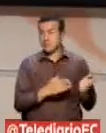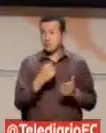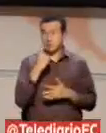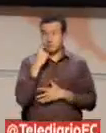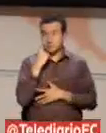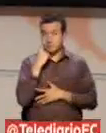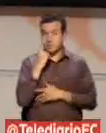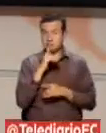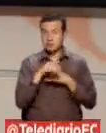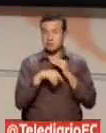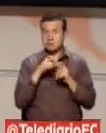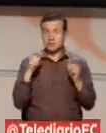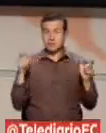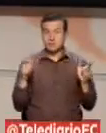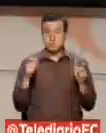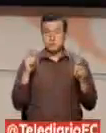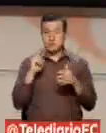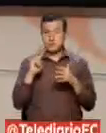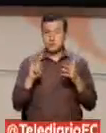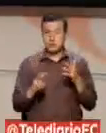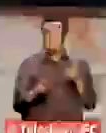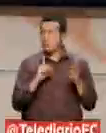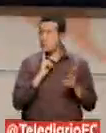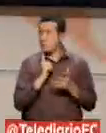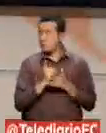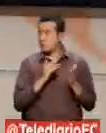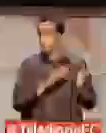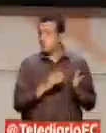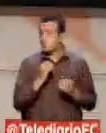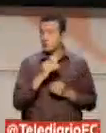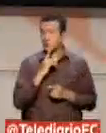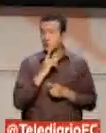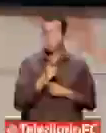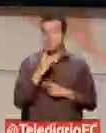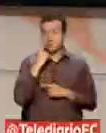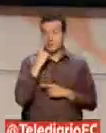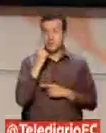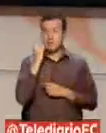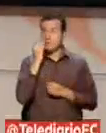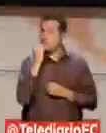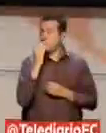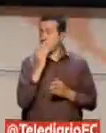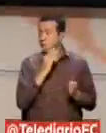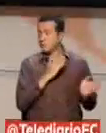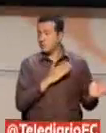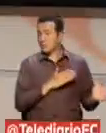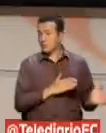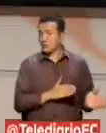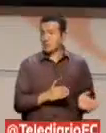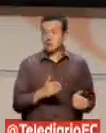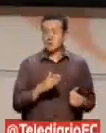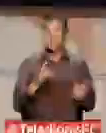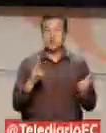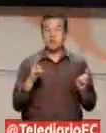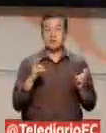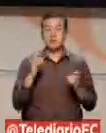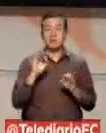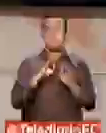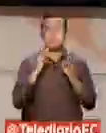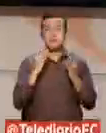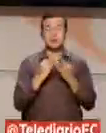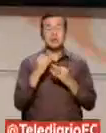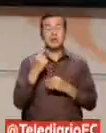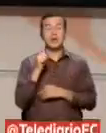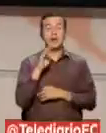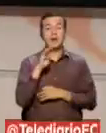se han incluido todos estos considerandos y las diferentes observaciones que se han hecho, el informe se ajusta y estaría apegado a lo que la familia general